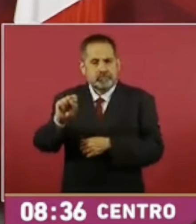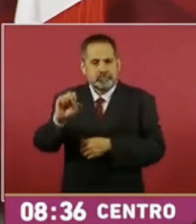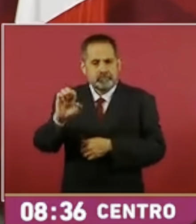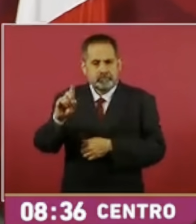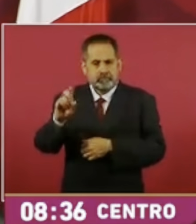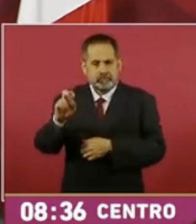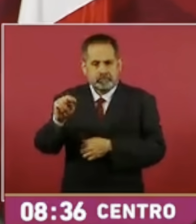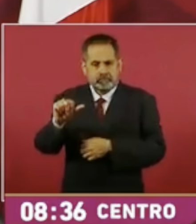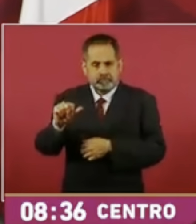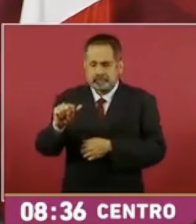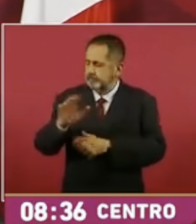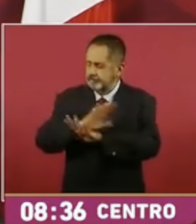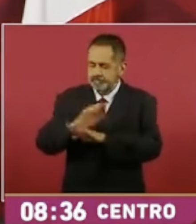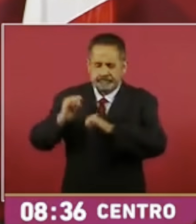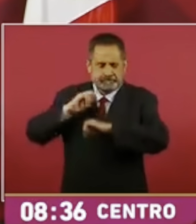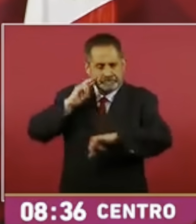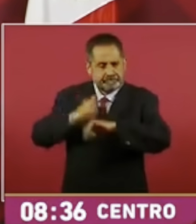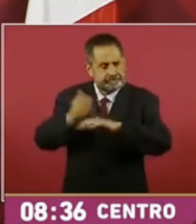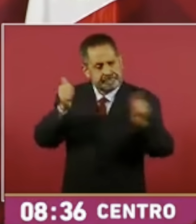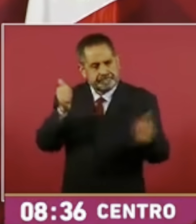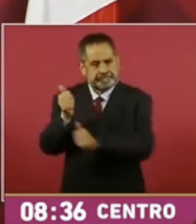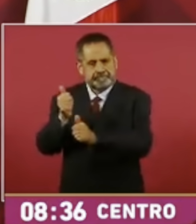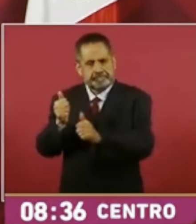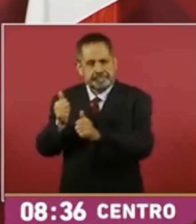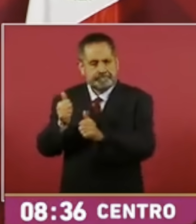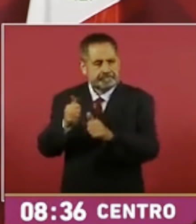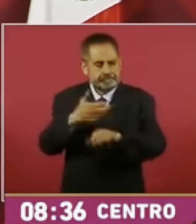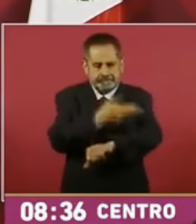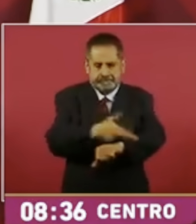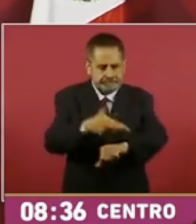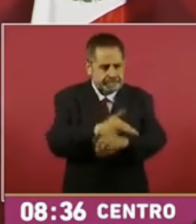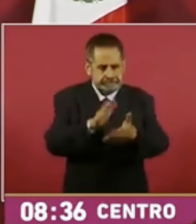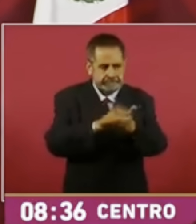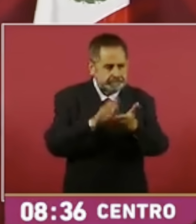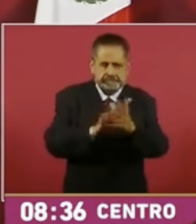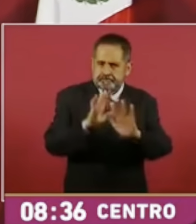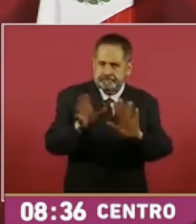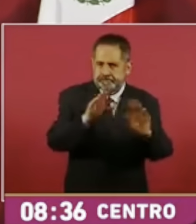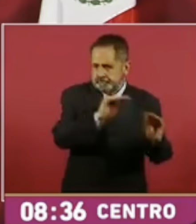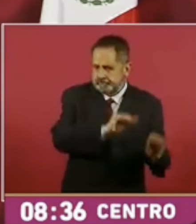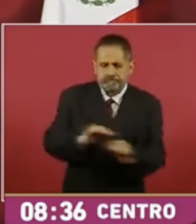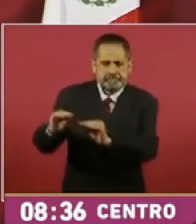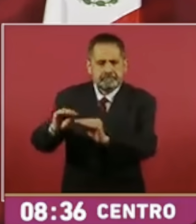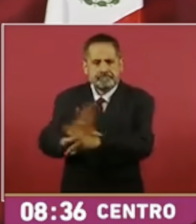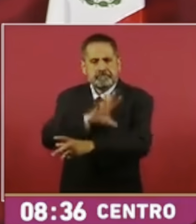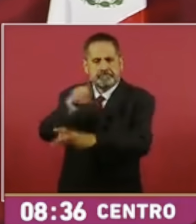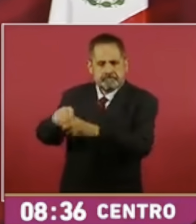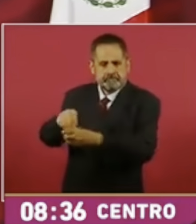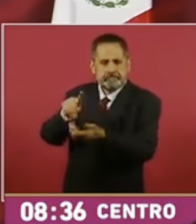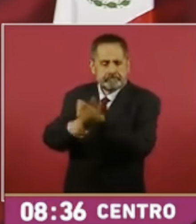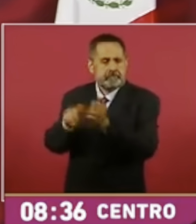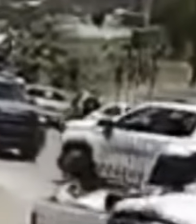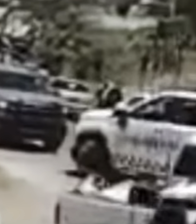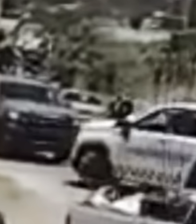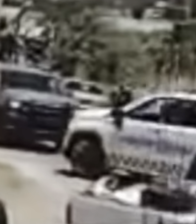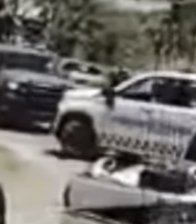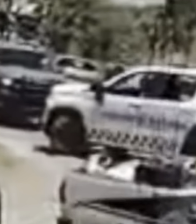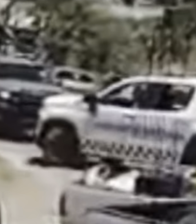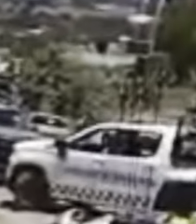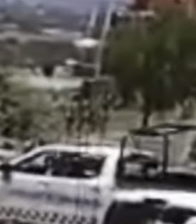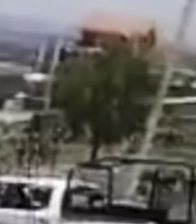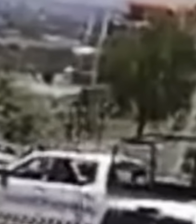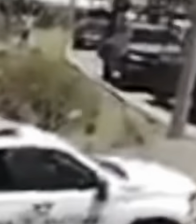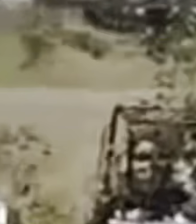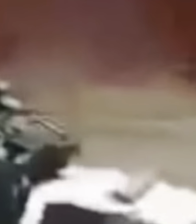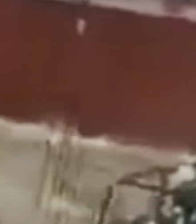conferencia de prensa matutina en Palacio Nacional, el mandatario justificó esta decisión argumentando que tiene que utilizar todos los márgenes legales